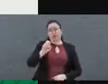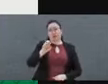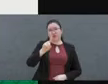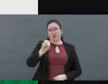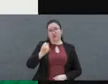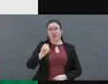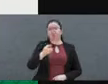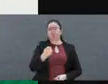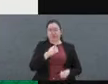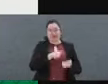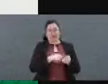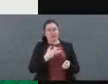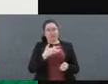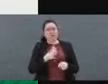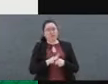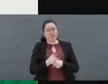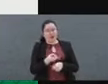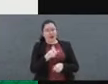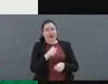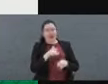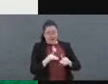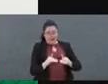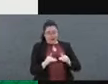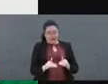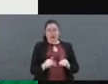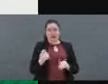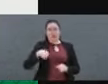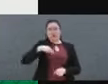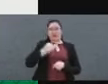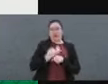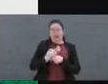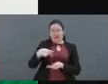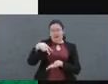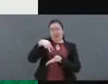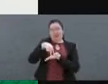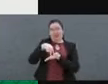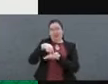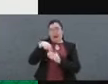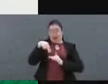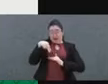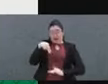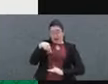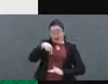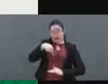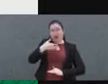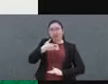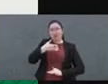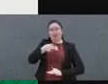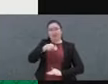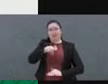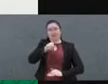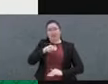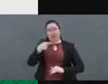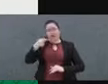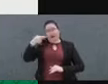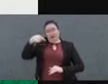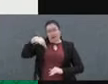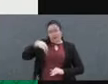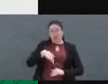almacena en un tanque que está justo abajo de donde estamos parados en este momento. El agua ya